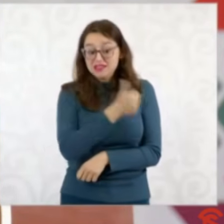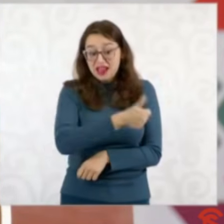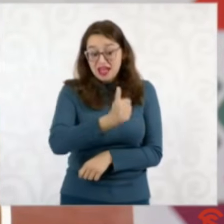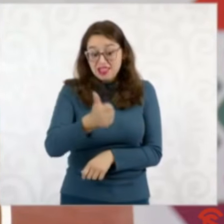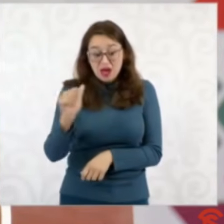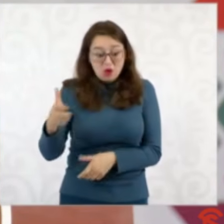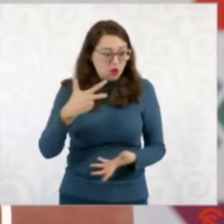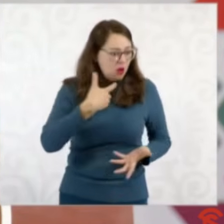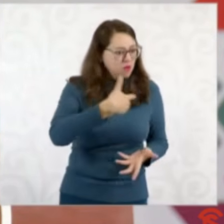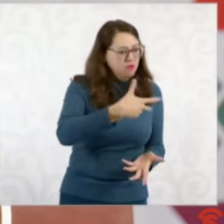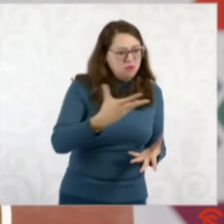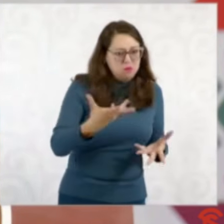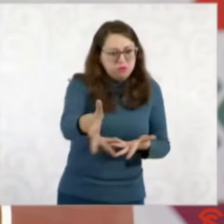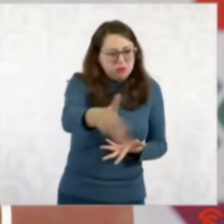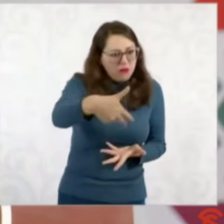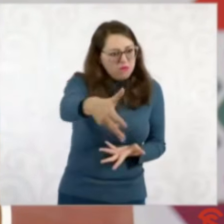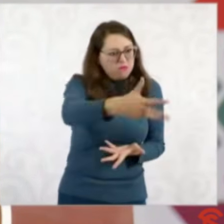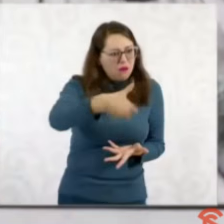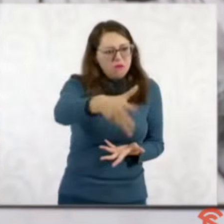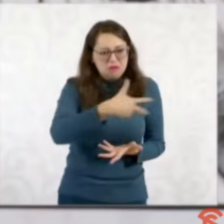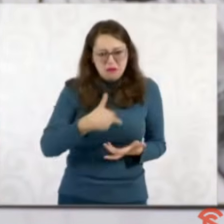obras importantes, de infraestructura.